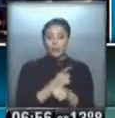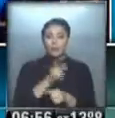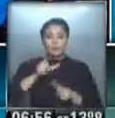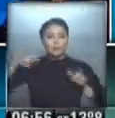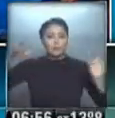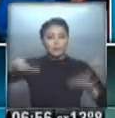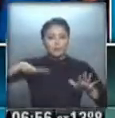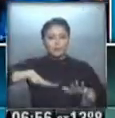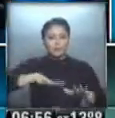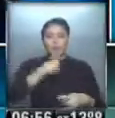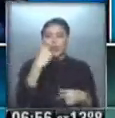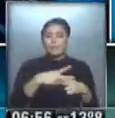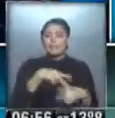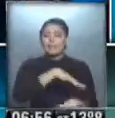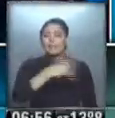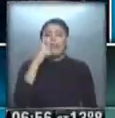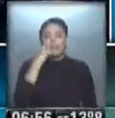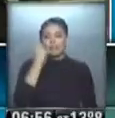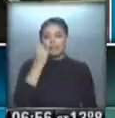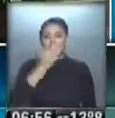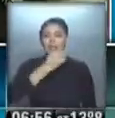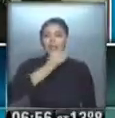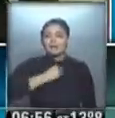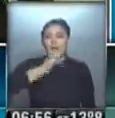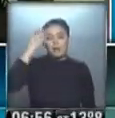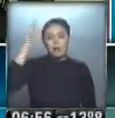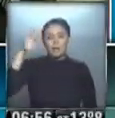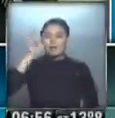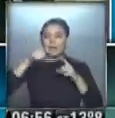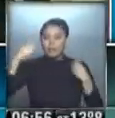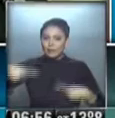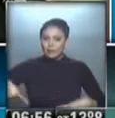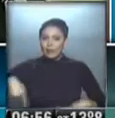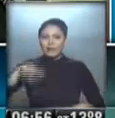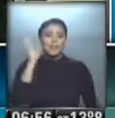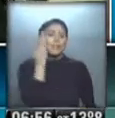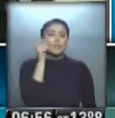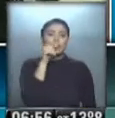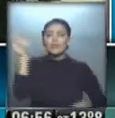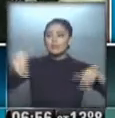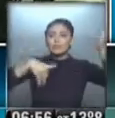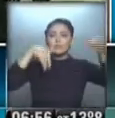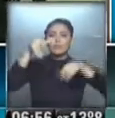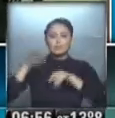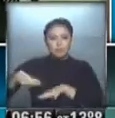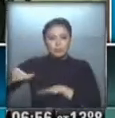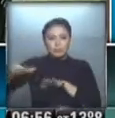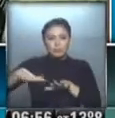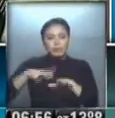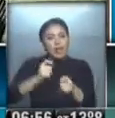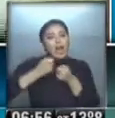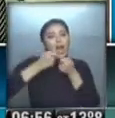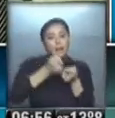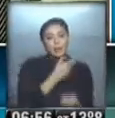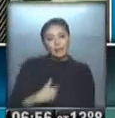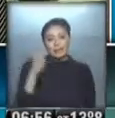Multitud en la plaza en el Día de la Lealtad Peronista, decenas de miles de manifestantes autoconvocados por las redes sociales dieron su apoyo a la presidenta